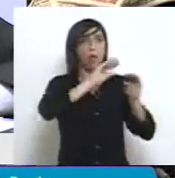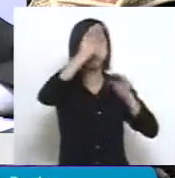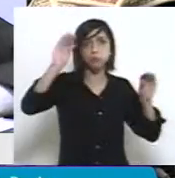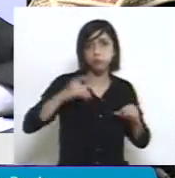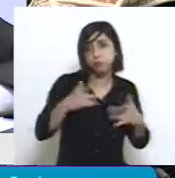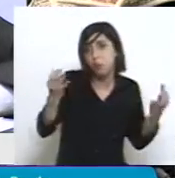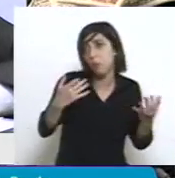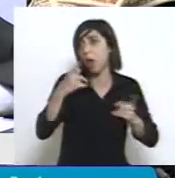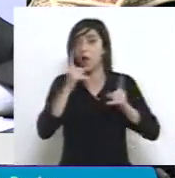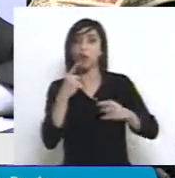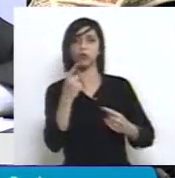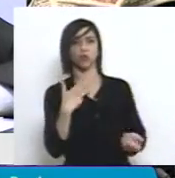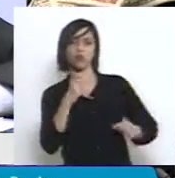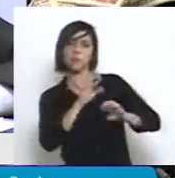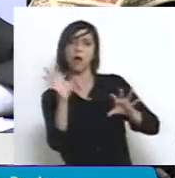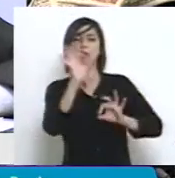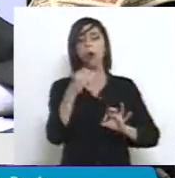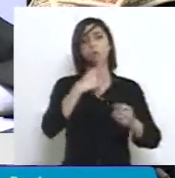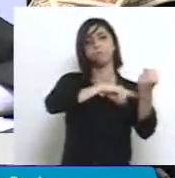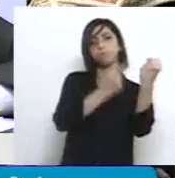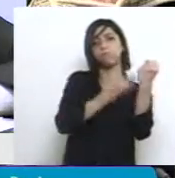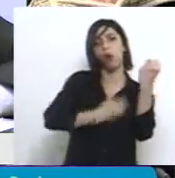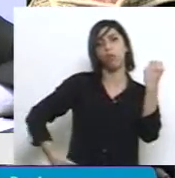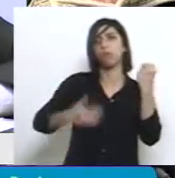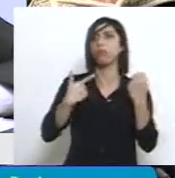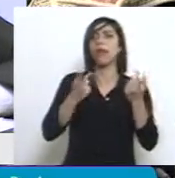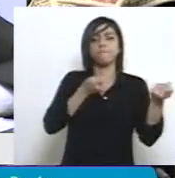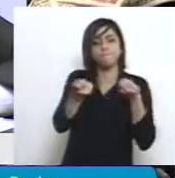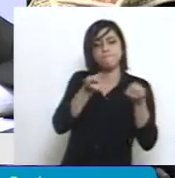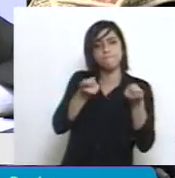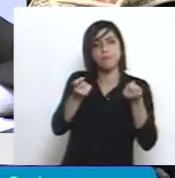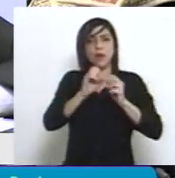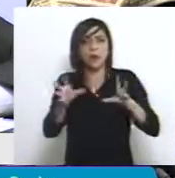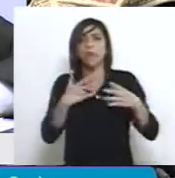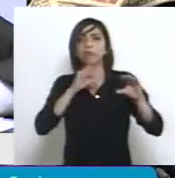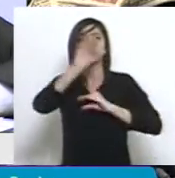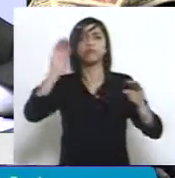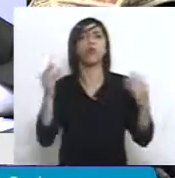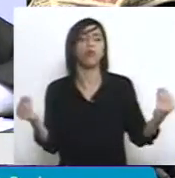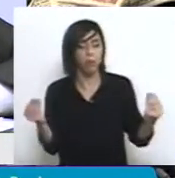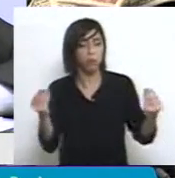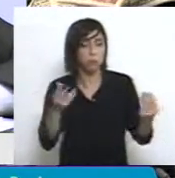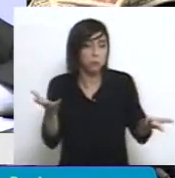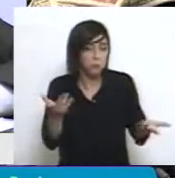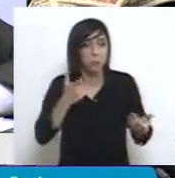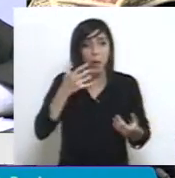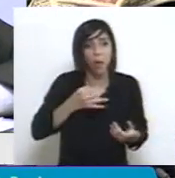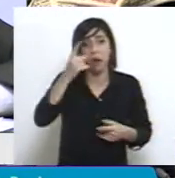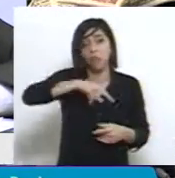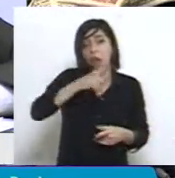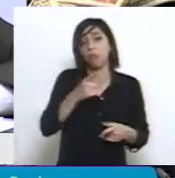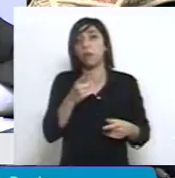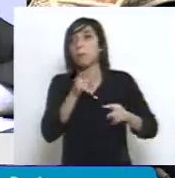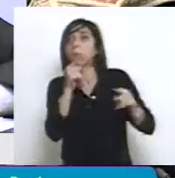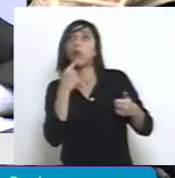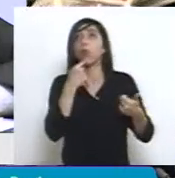hace es cuestionar las facultades del Poder Ejecutivo para administrar los recursos tributarios y lo que se hace es cuestionar